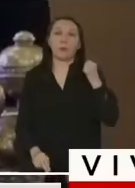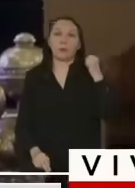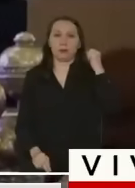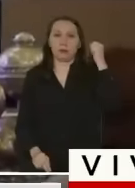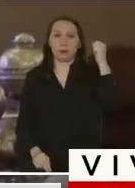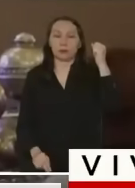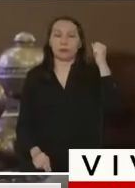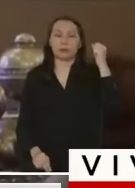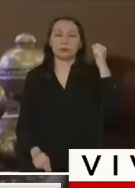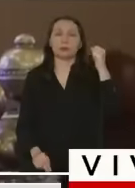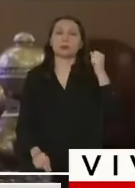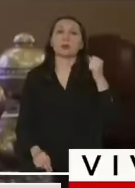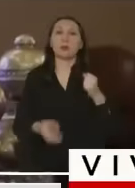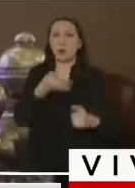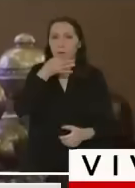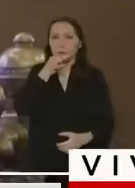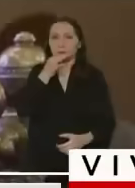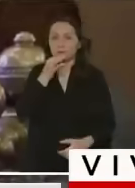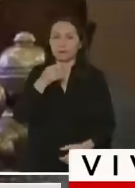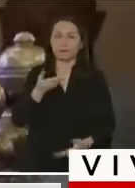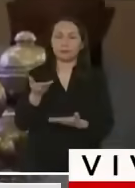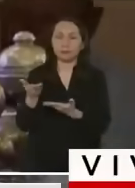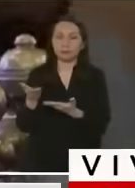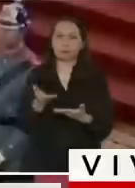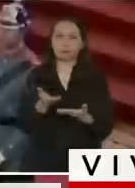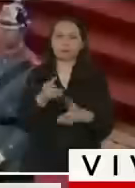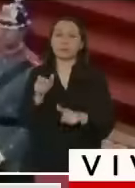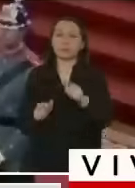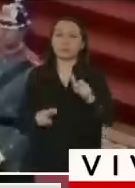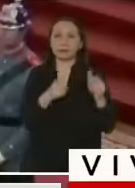Boris F hacer uso de la